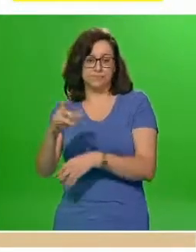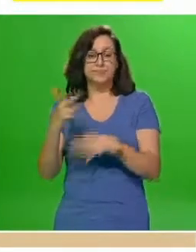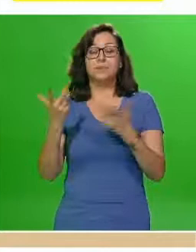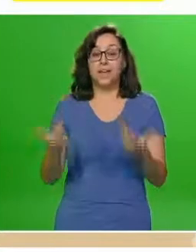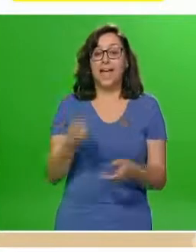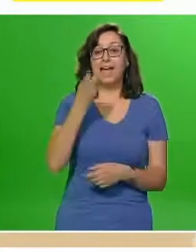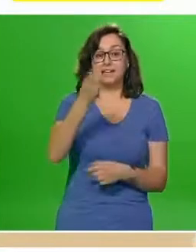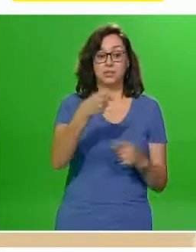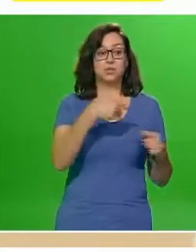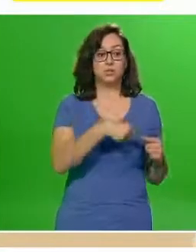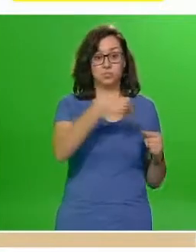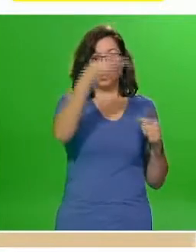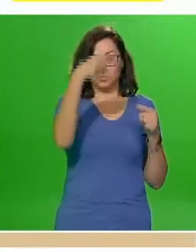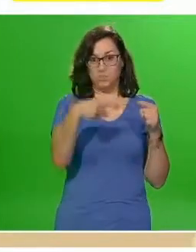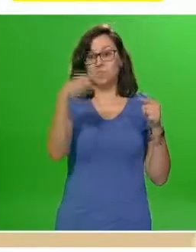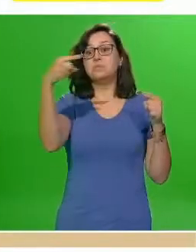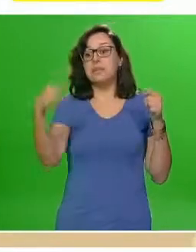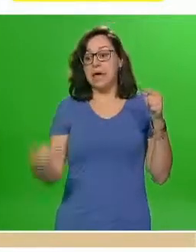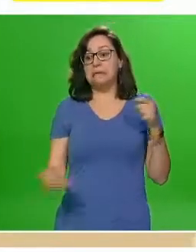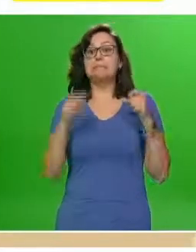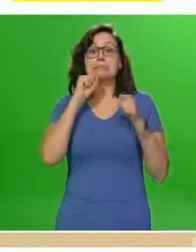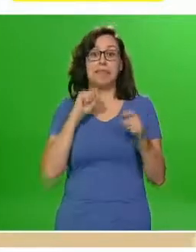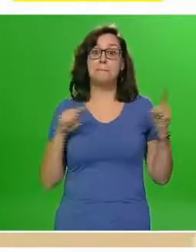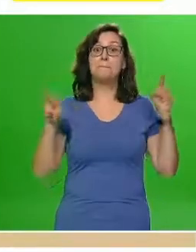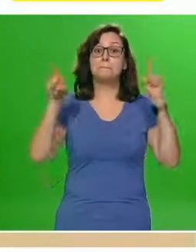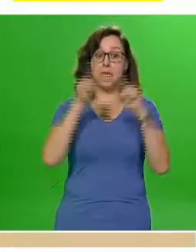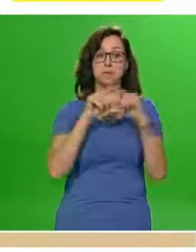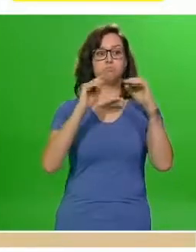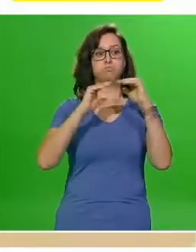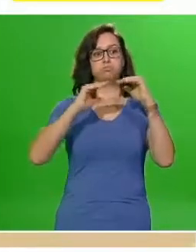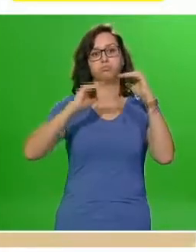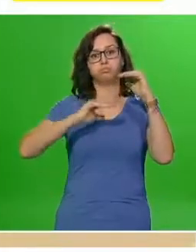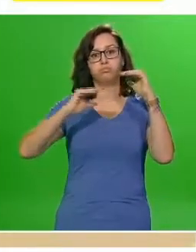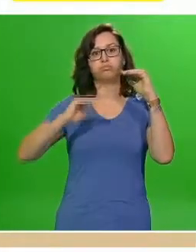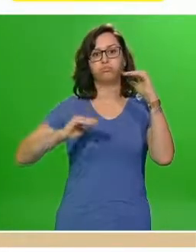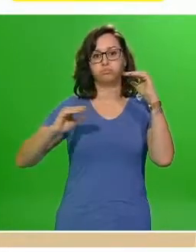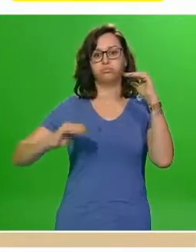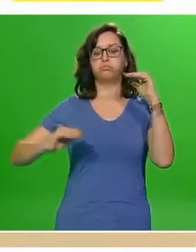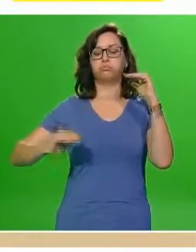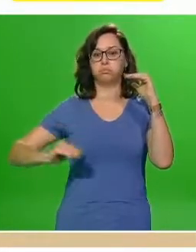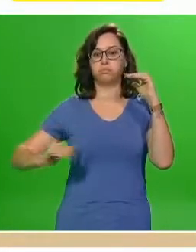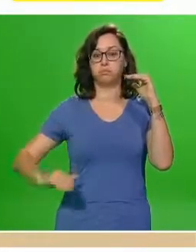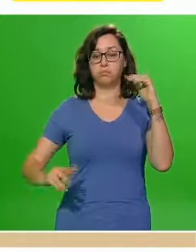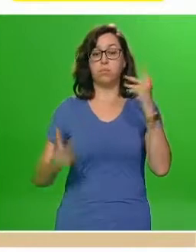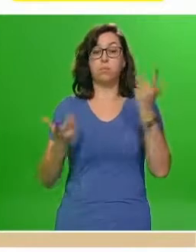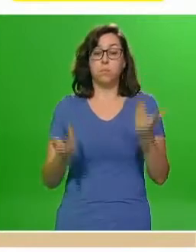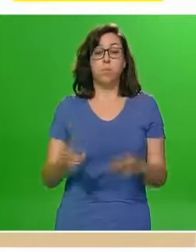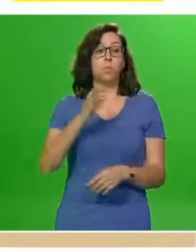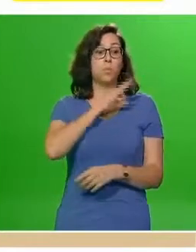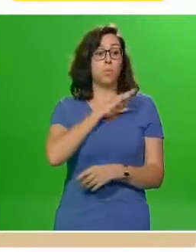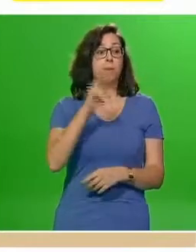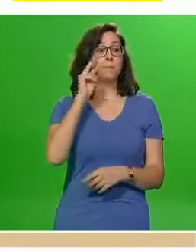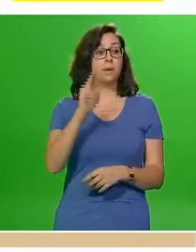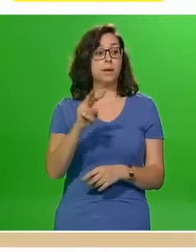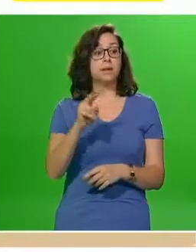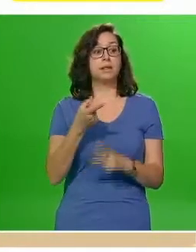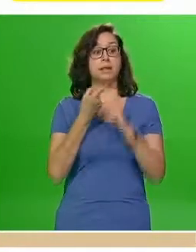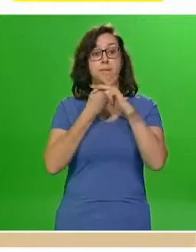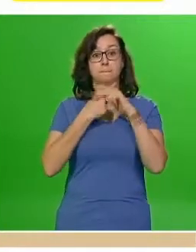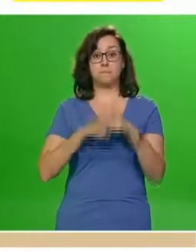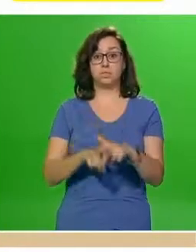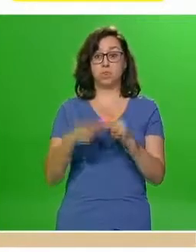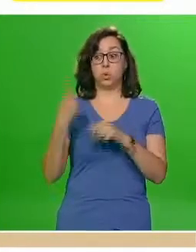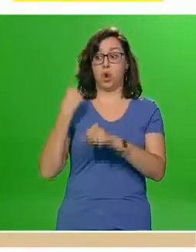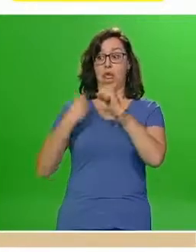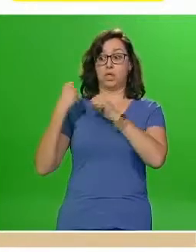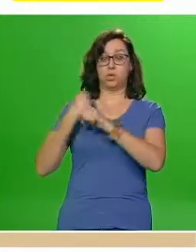también refleja un descenso importante, constante, prácticamente desde inicios de año,